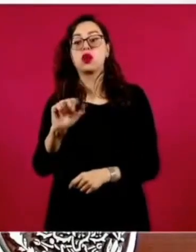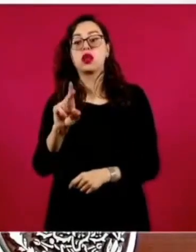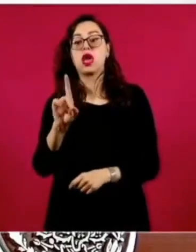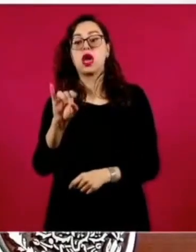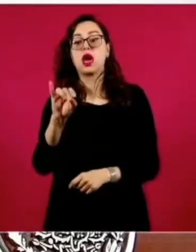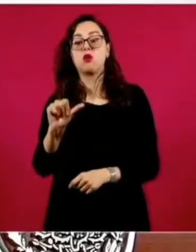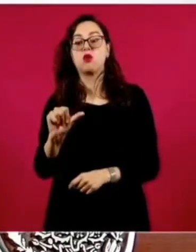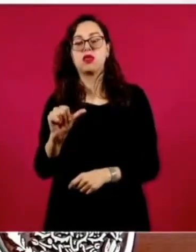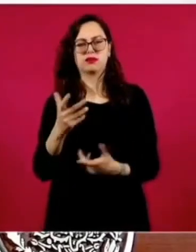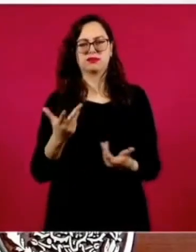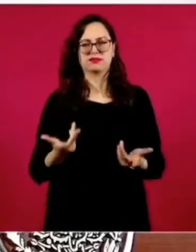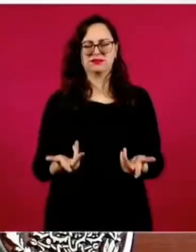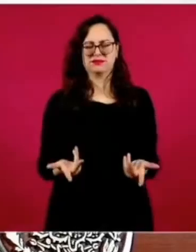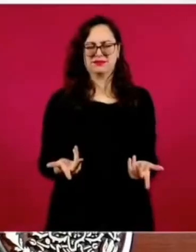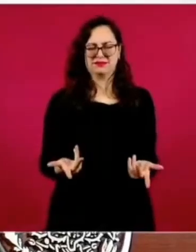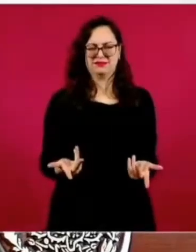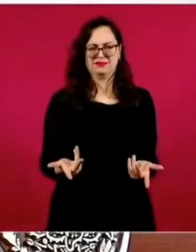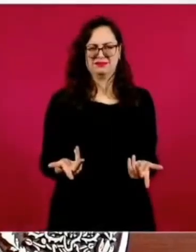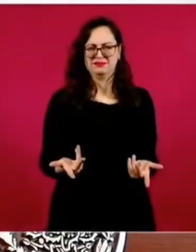presidenta electa.